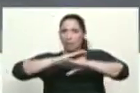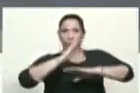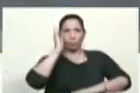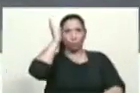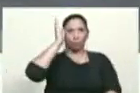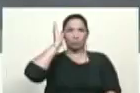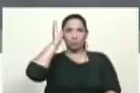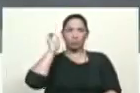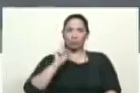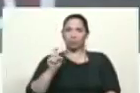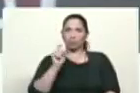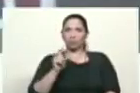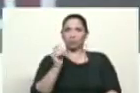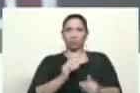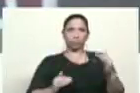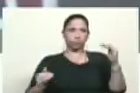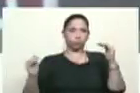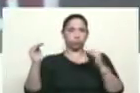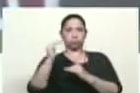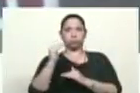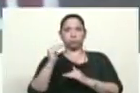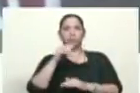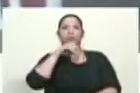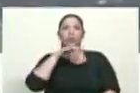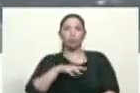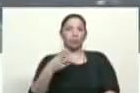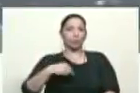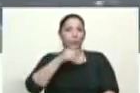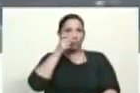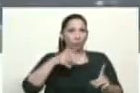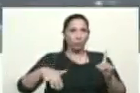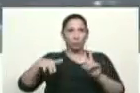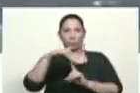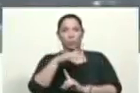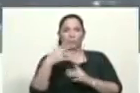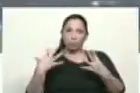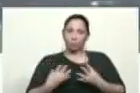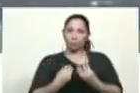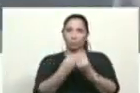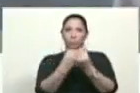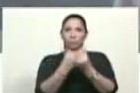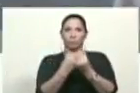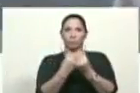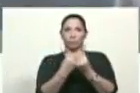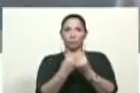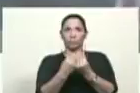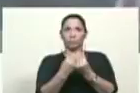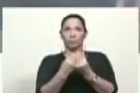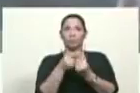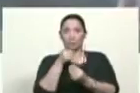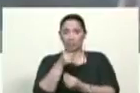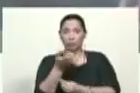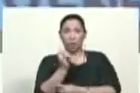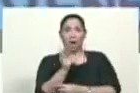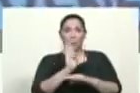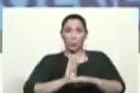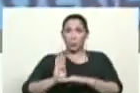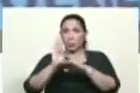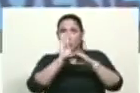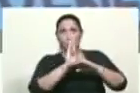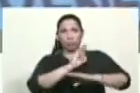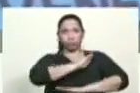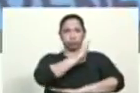necesario para los saltos históricos que nuestros pueblos tienen que dar juntos. El sustrato, el patrimonio, la acumulación de